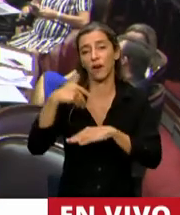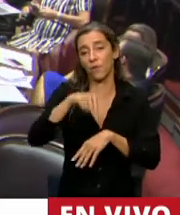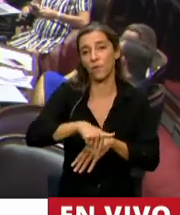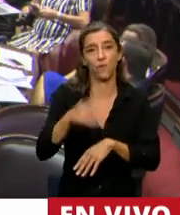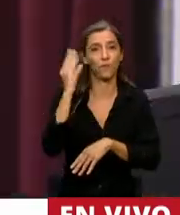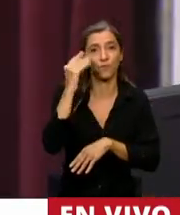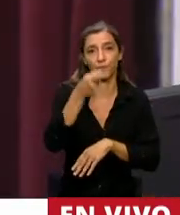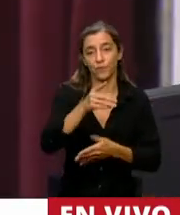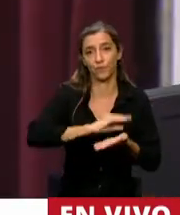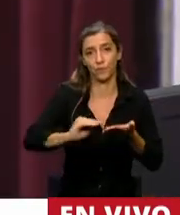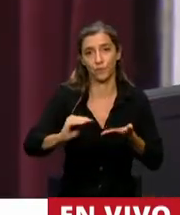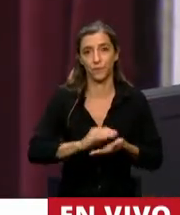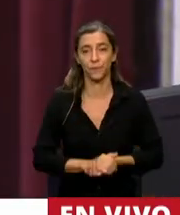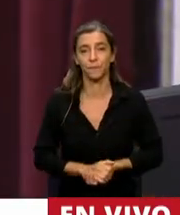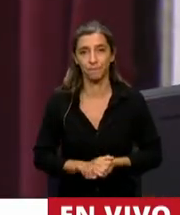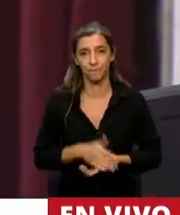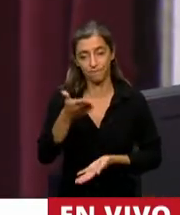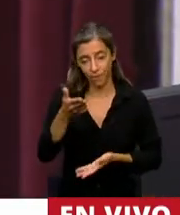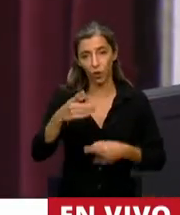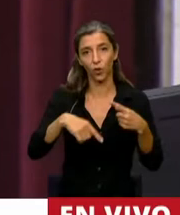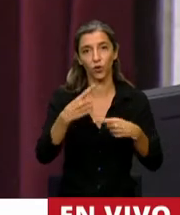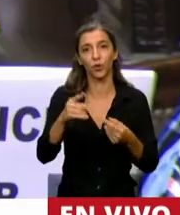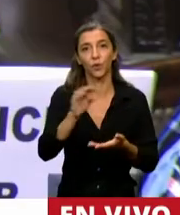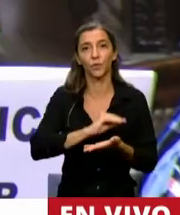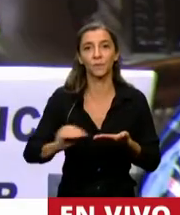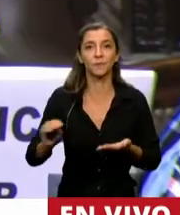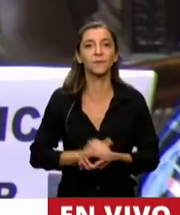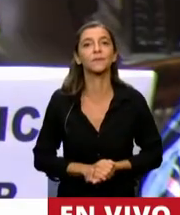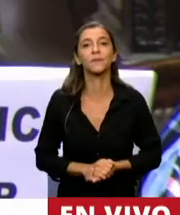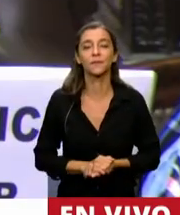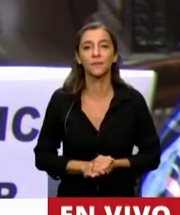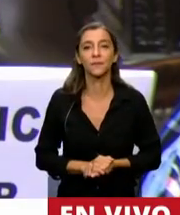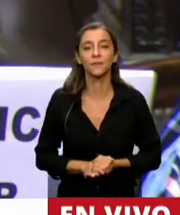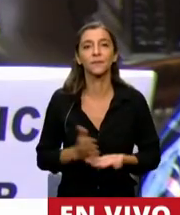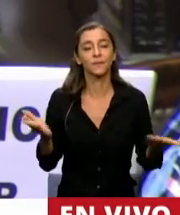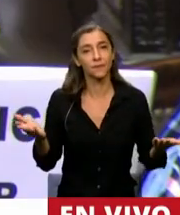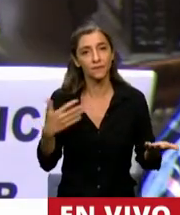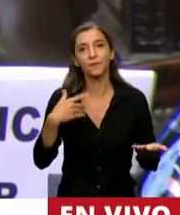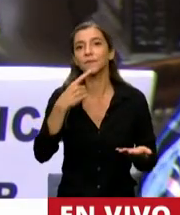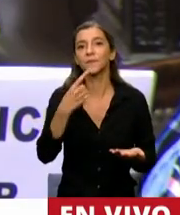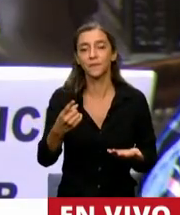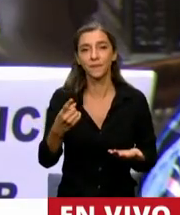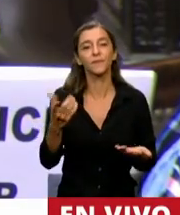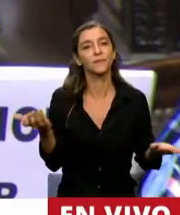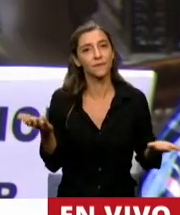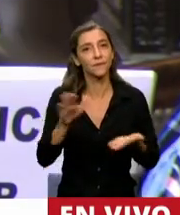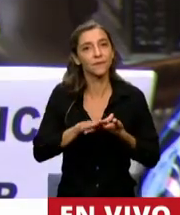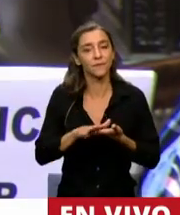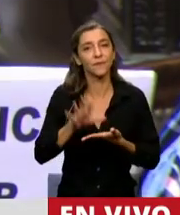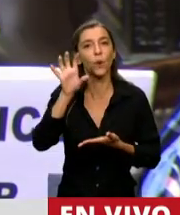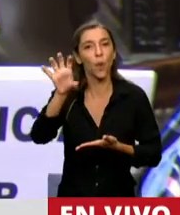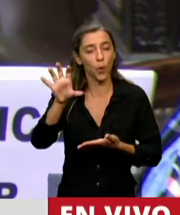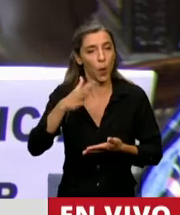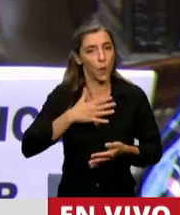diputado. Siga, sí. Diputado, por favor. Y le decía sobre el tema de lo que es la provincia de